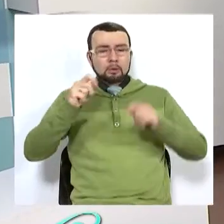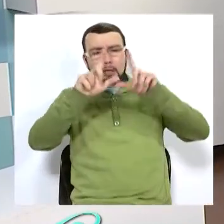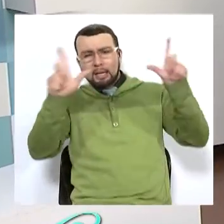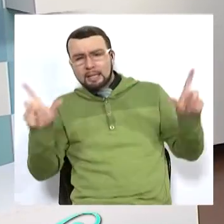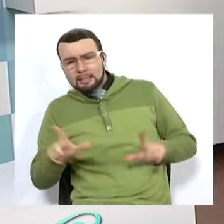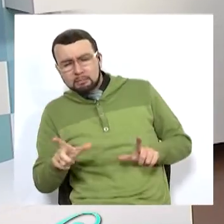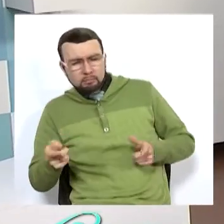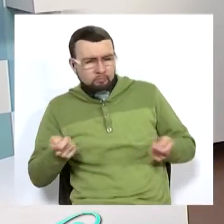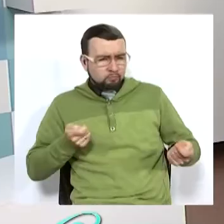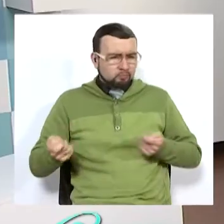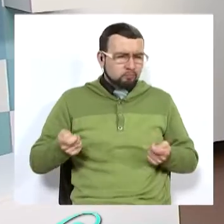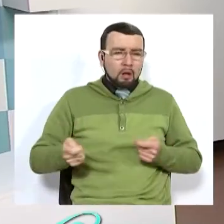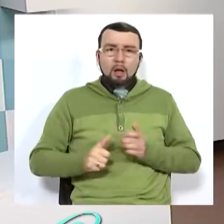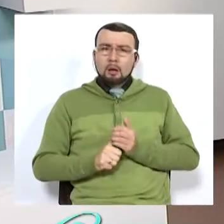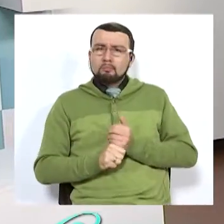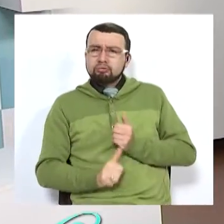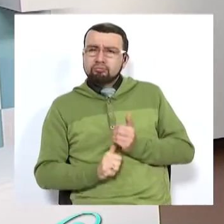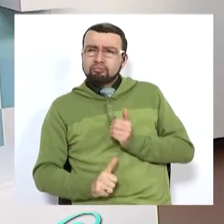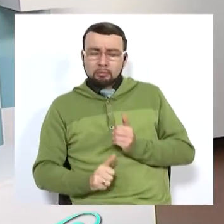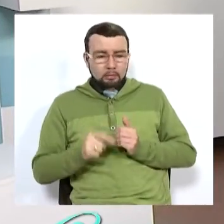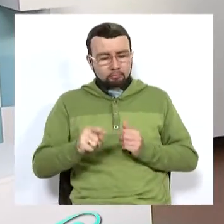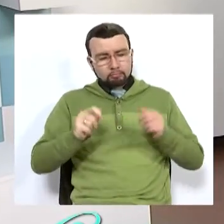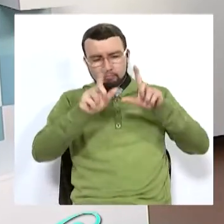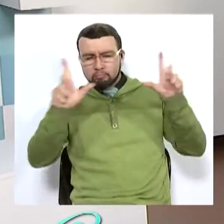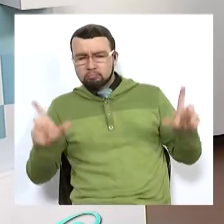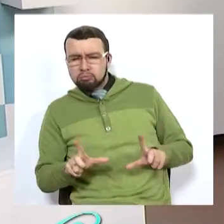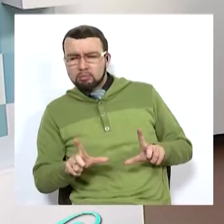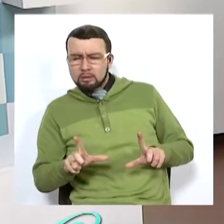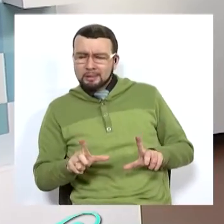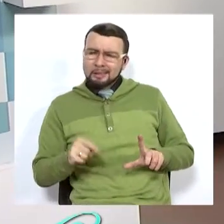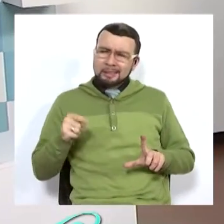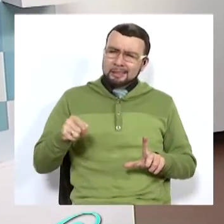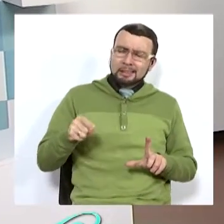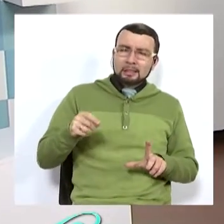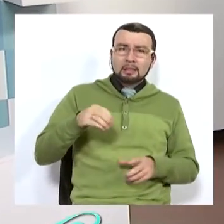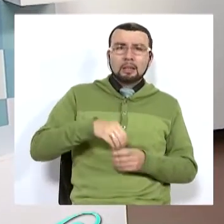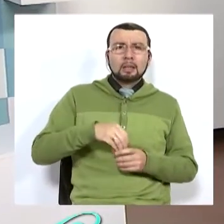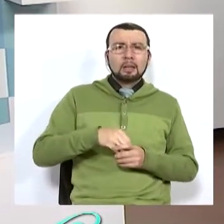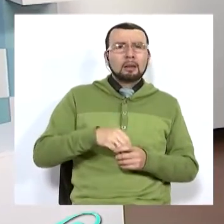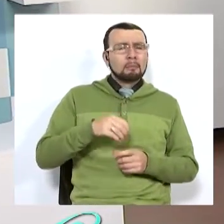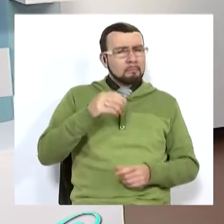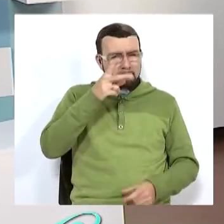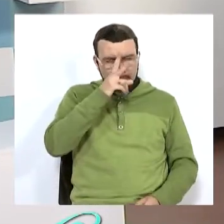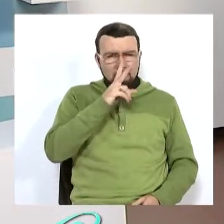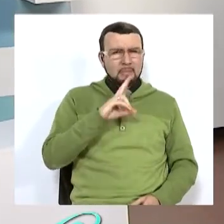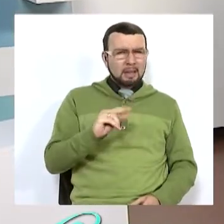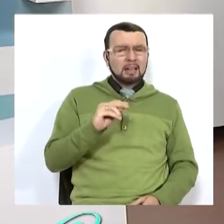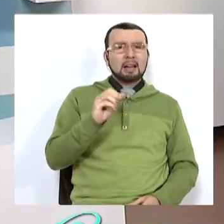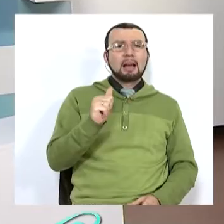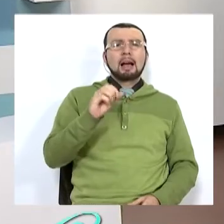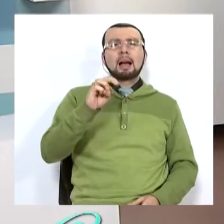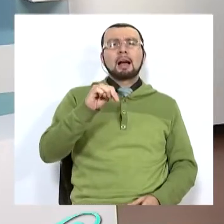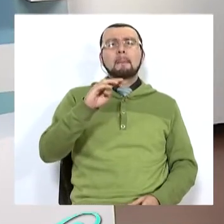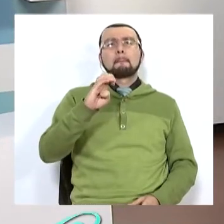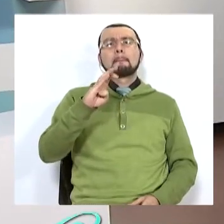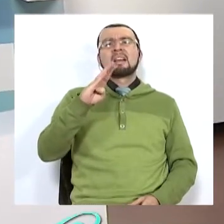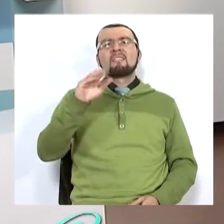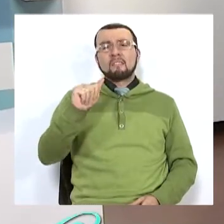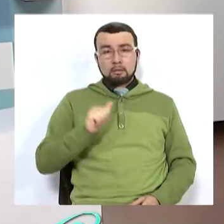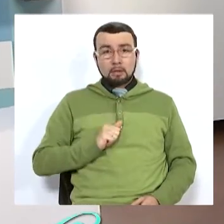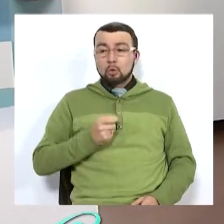de materia fecal y todo eso, y le salió que tenía como una ameba, como amebas. Y le mandaron